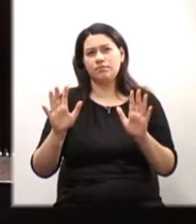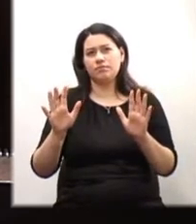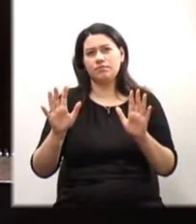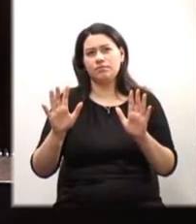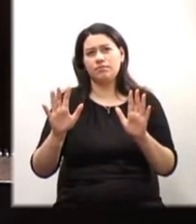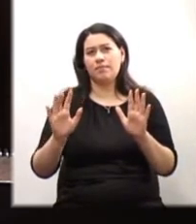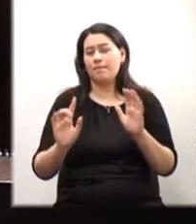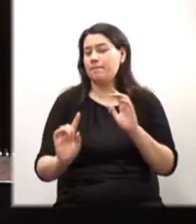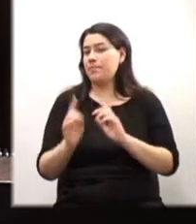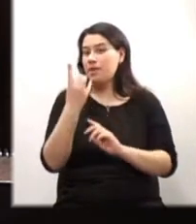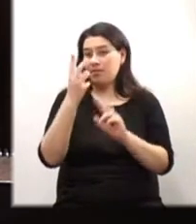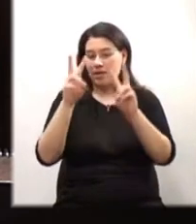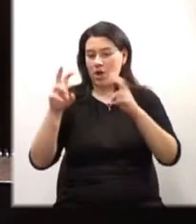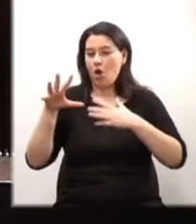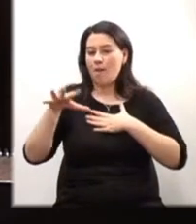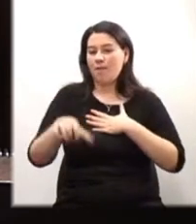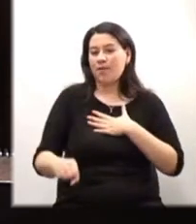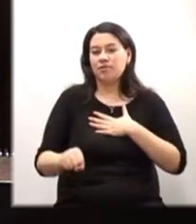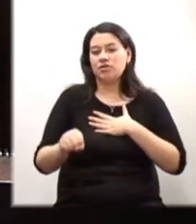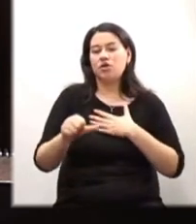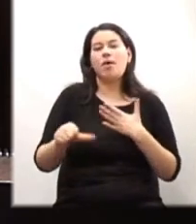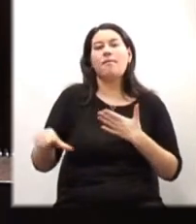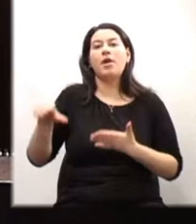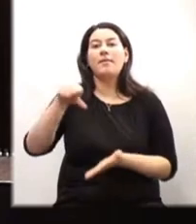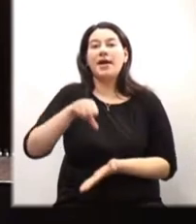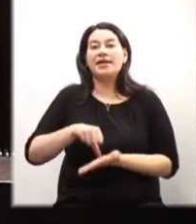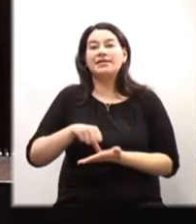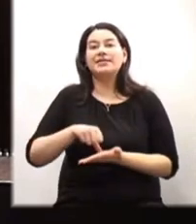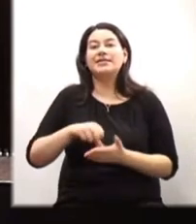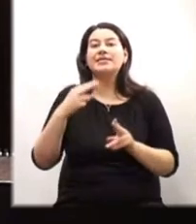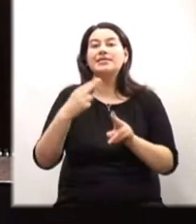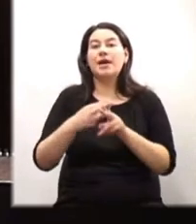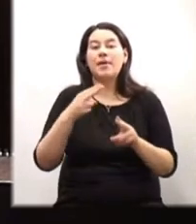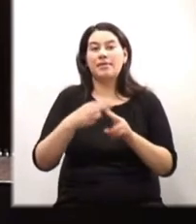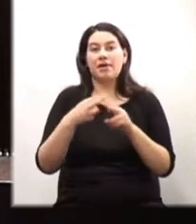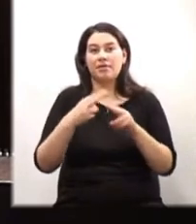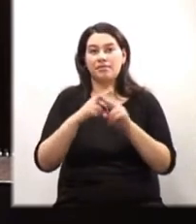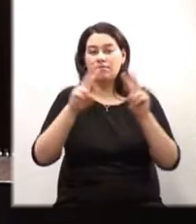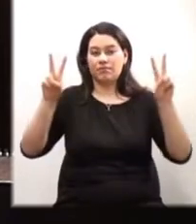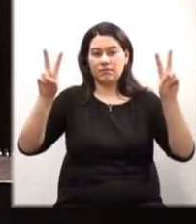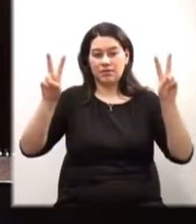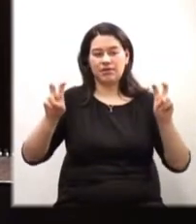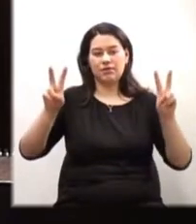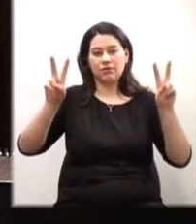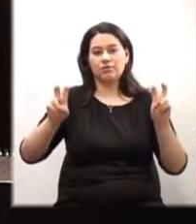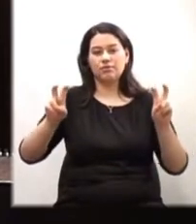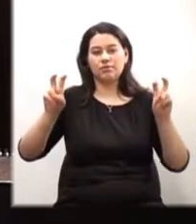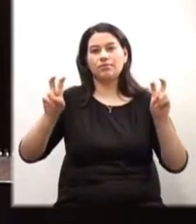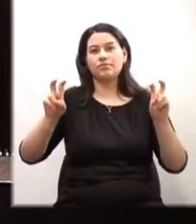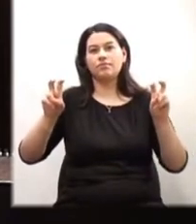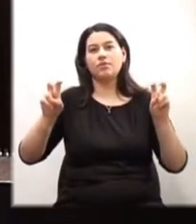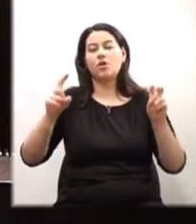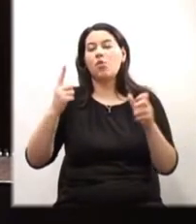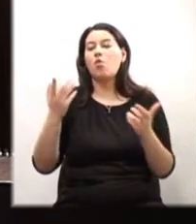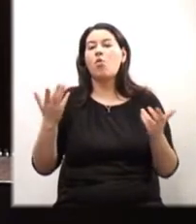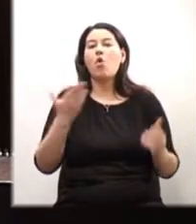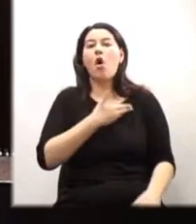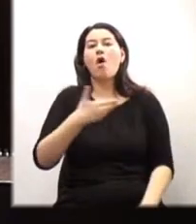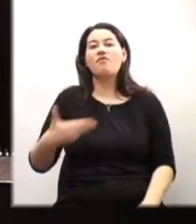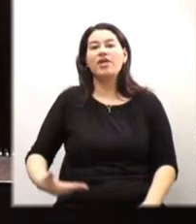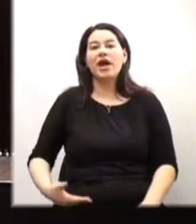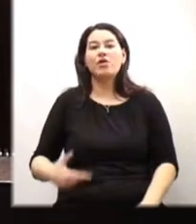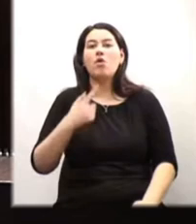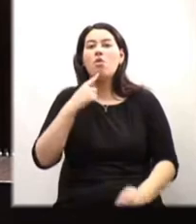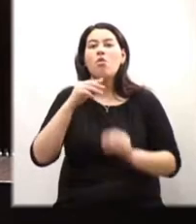en el primer punto del compromiso del país, por el país, que se llamaba el título era Un gobierno con las cuentas